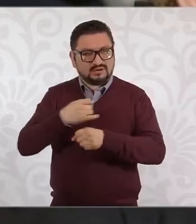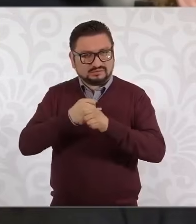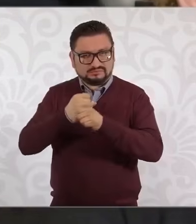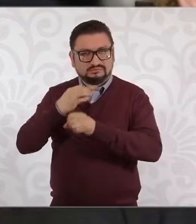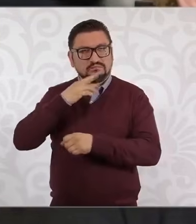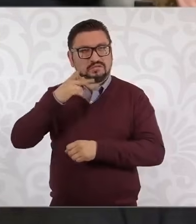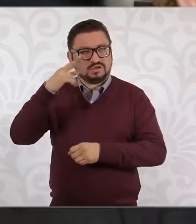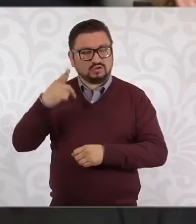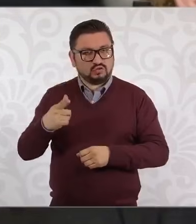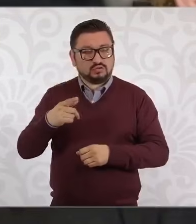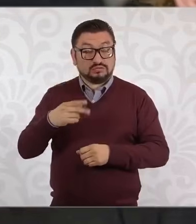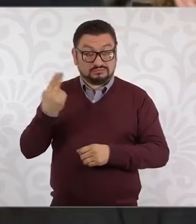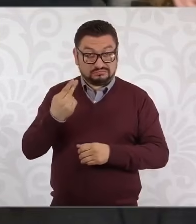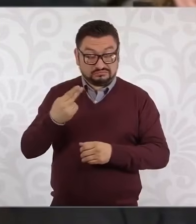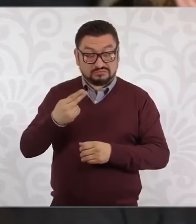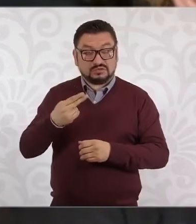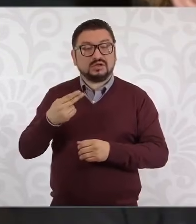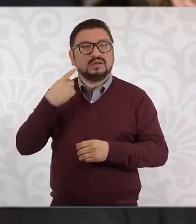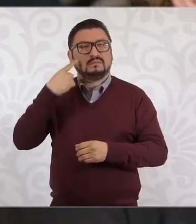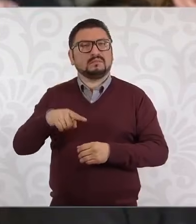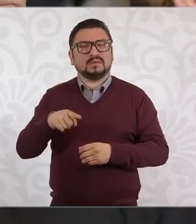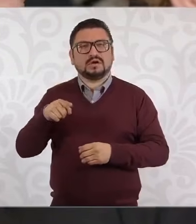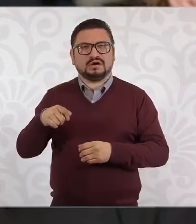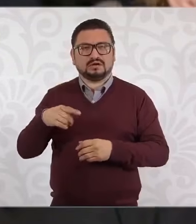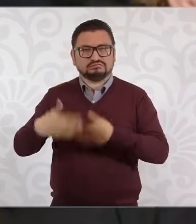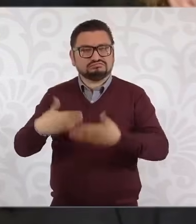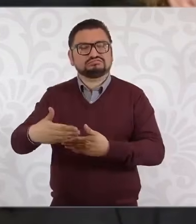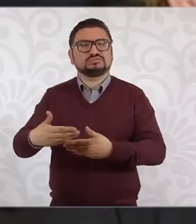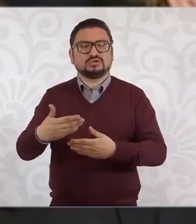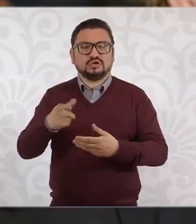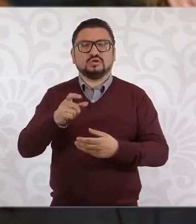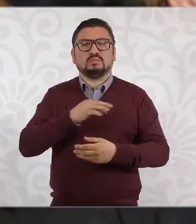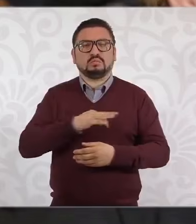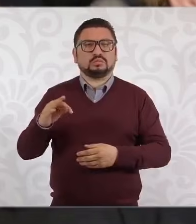a fin de que se pueda seguir con mayor dureza y con mayor